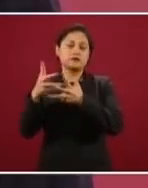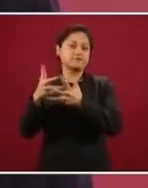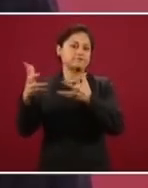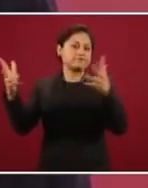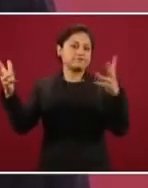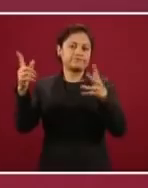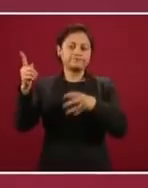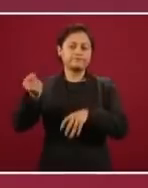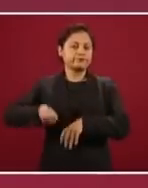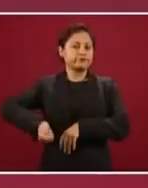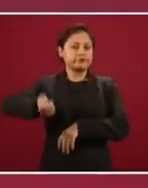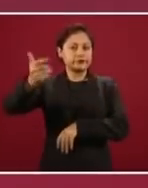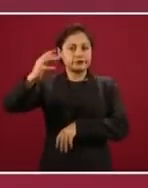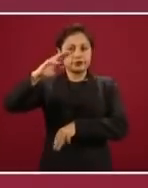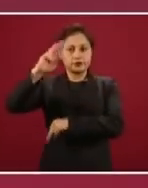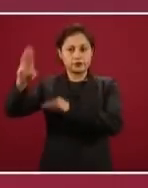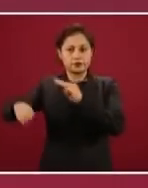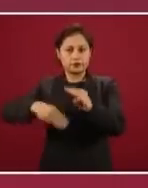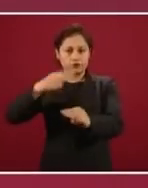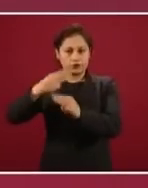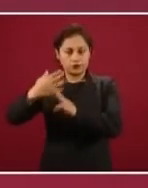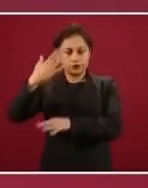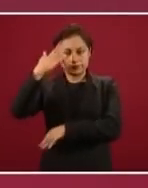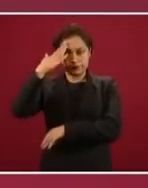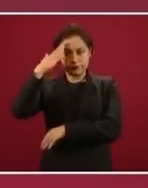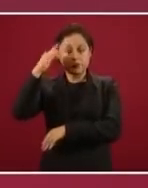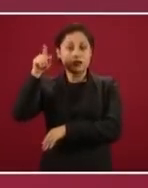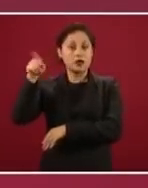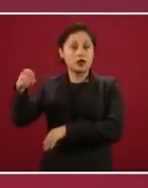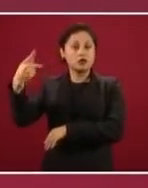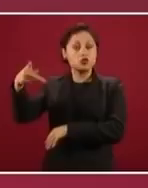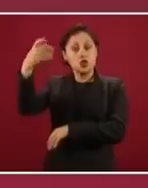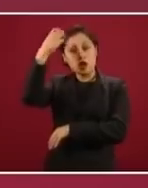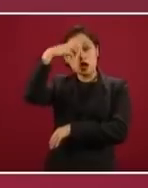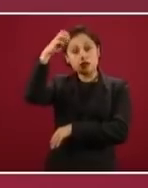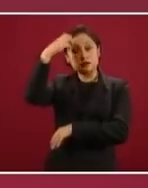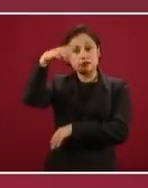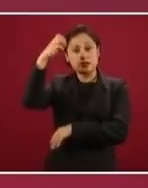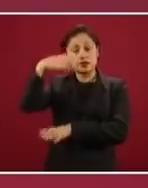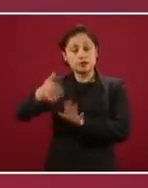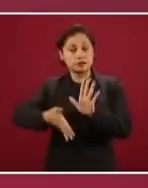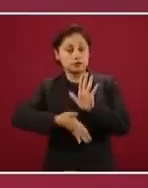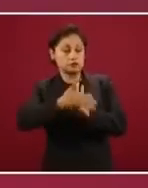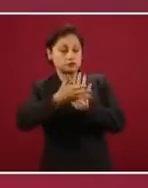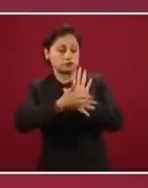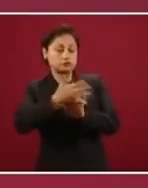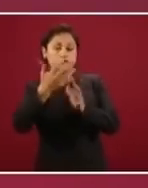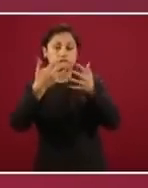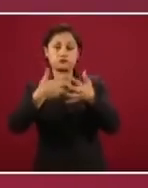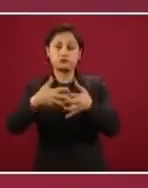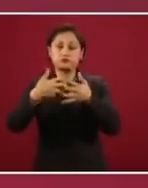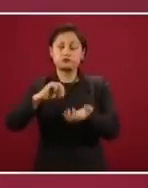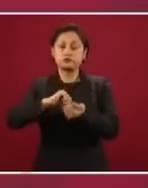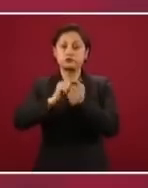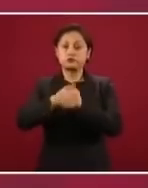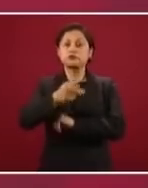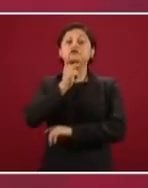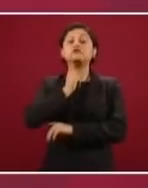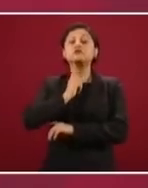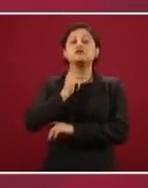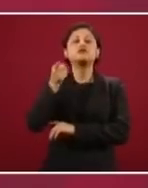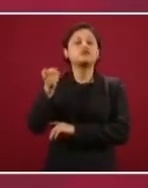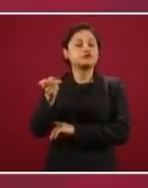en construir construcción de refinerías y se va